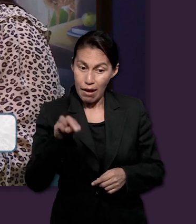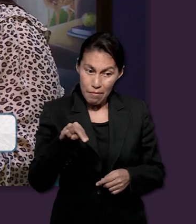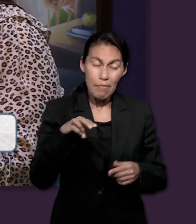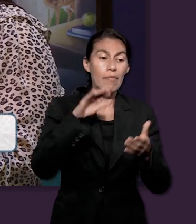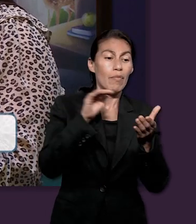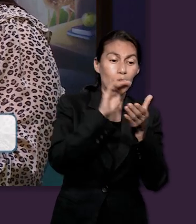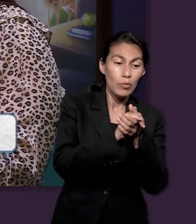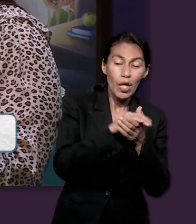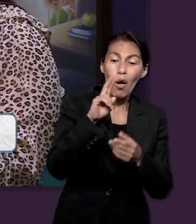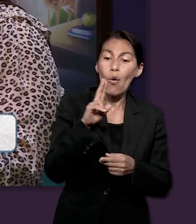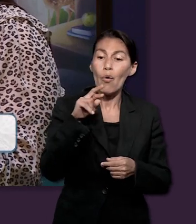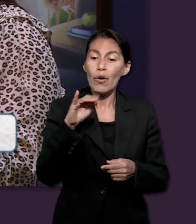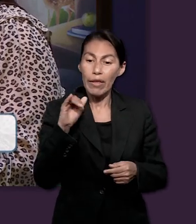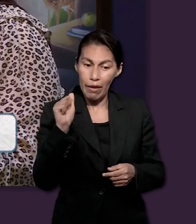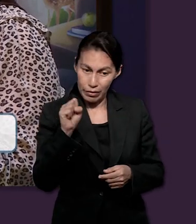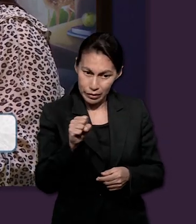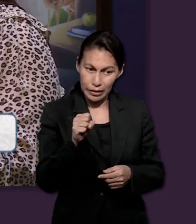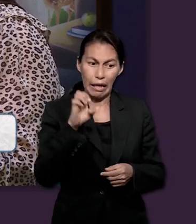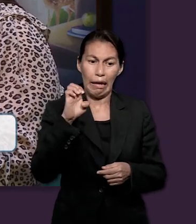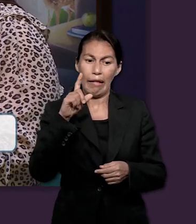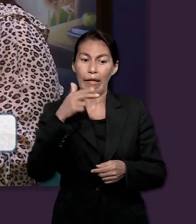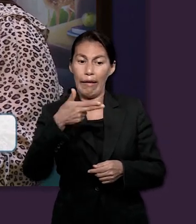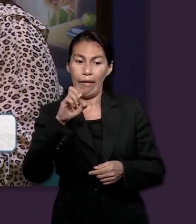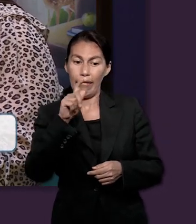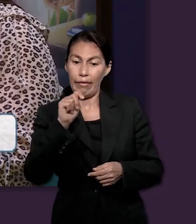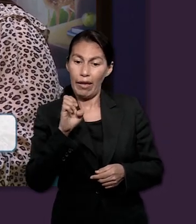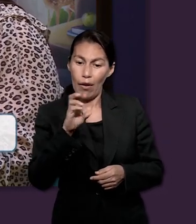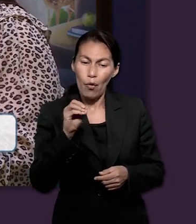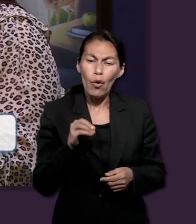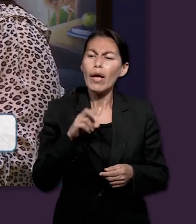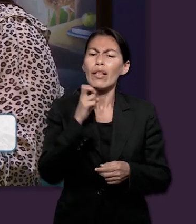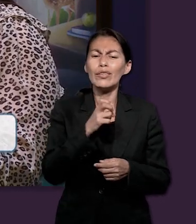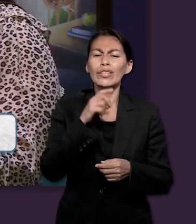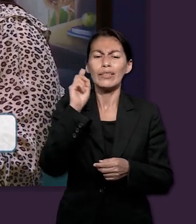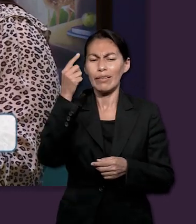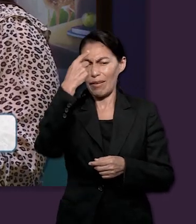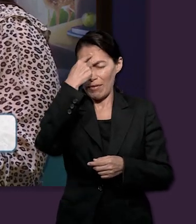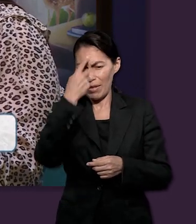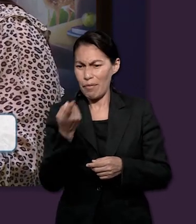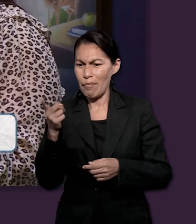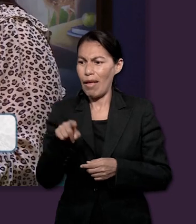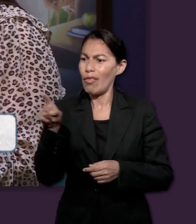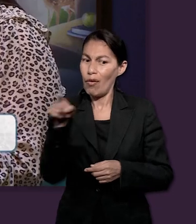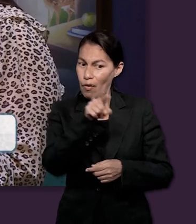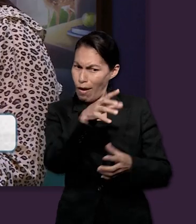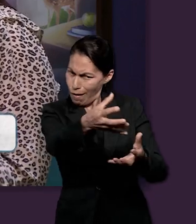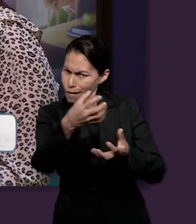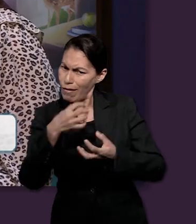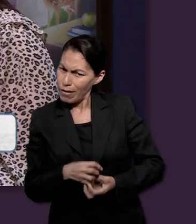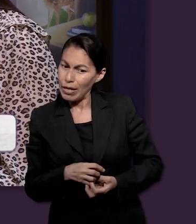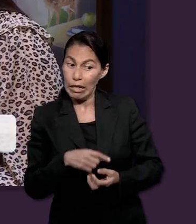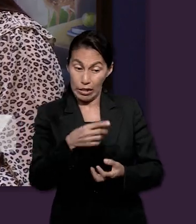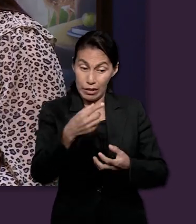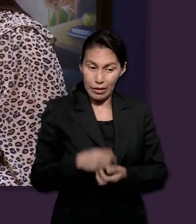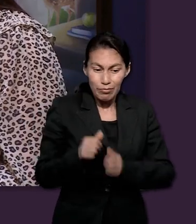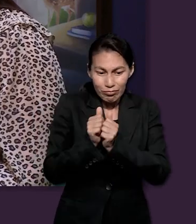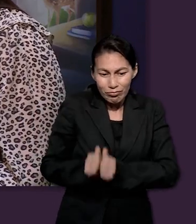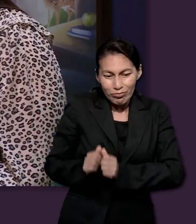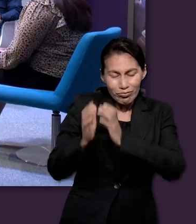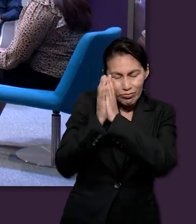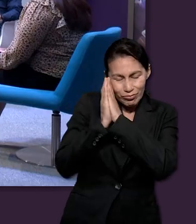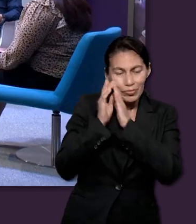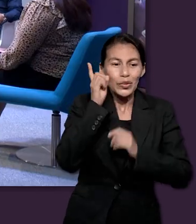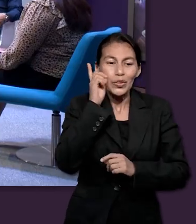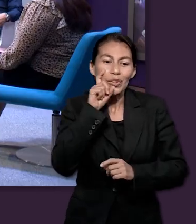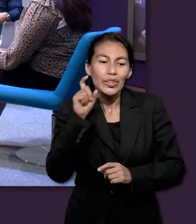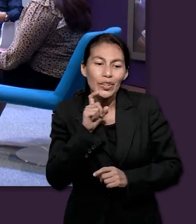la tomó y vino a él y él durmió con ella. Luego ella se purificó de su inmundicia y se volvió a su casa. ¿Cuáles podemos ver